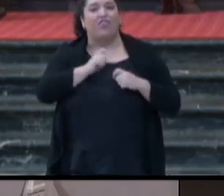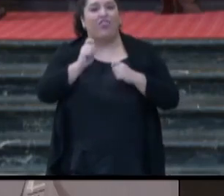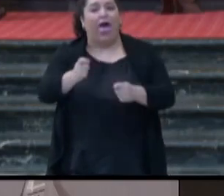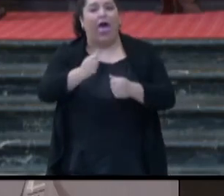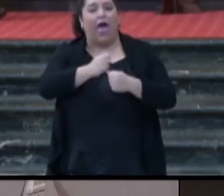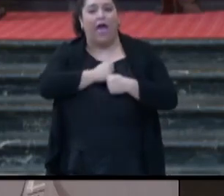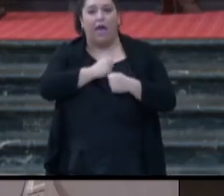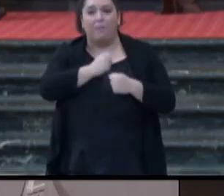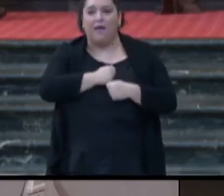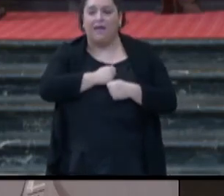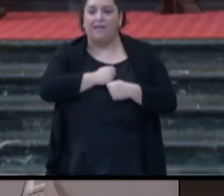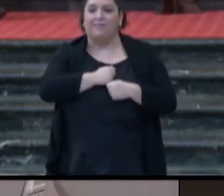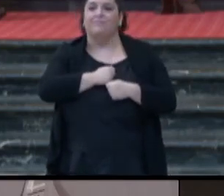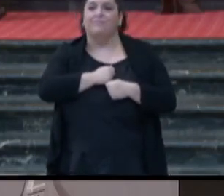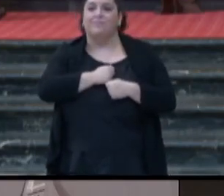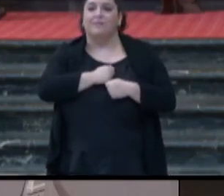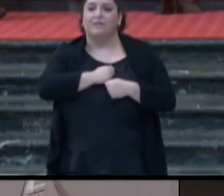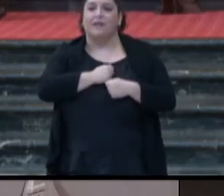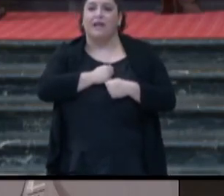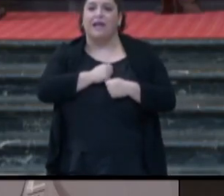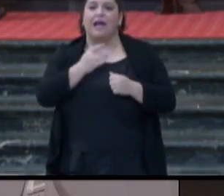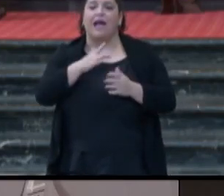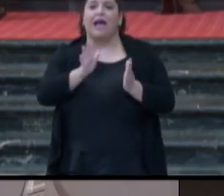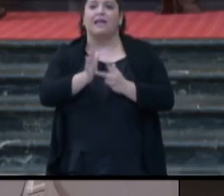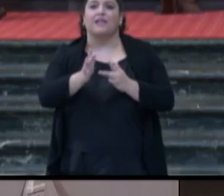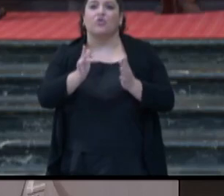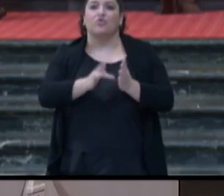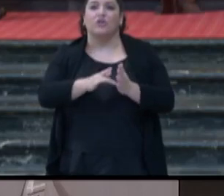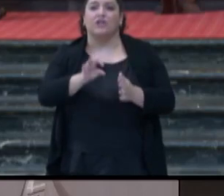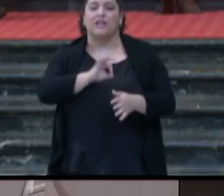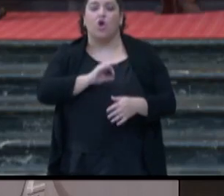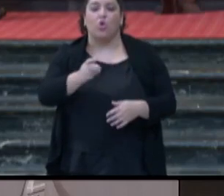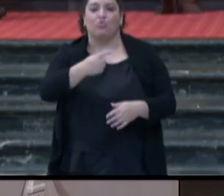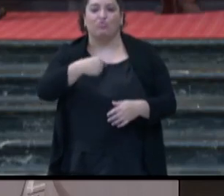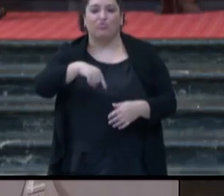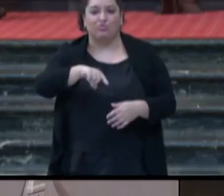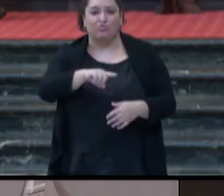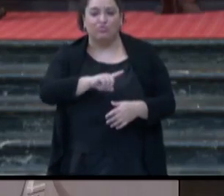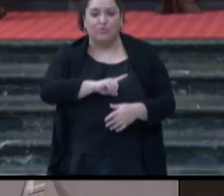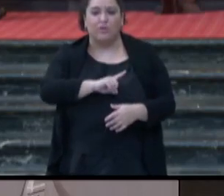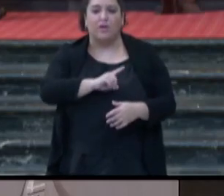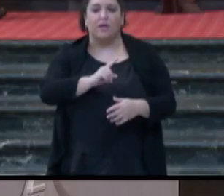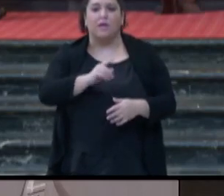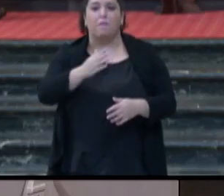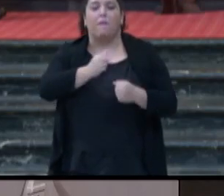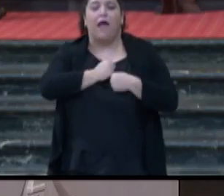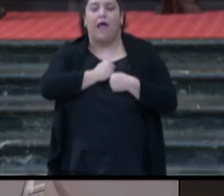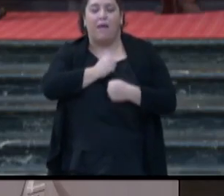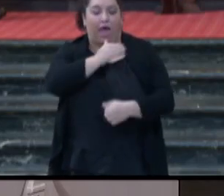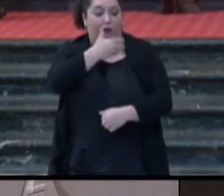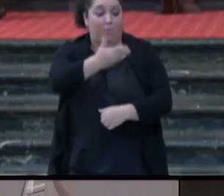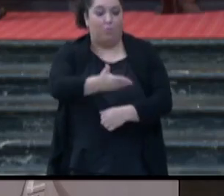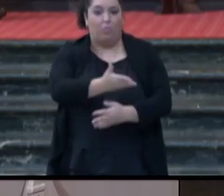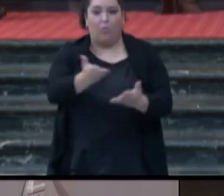para amar a Jesucristo el señor y para amar a su prójimo que así sea